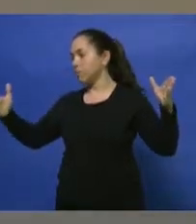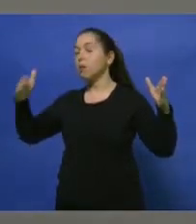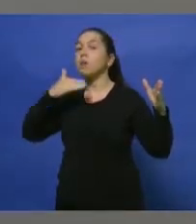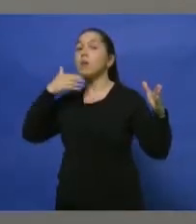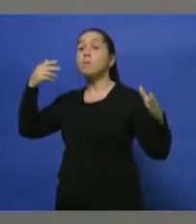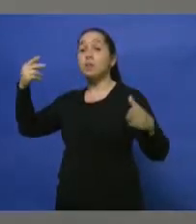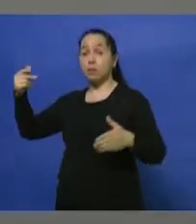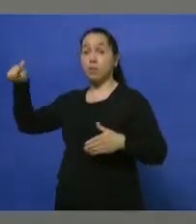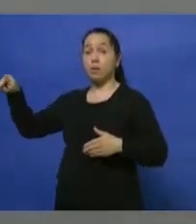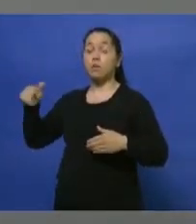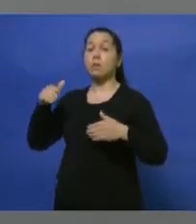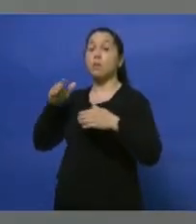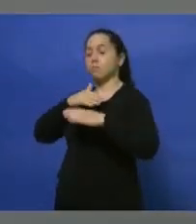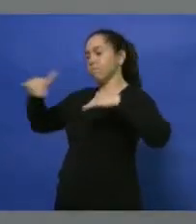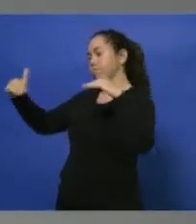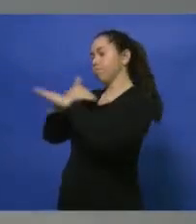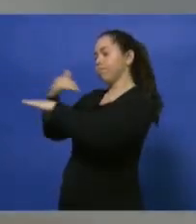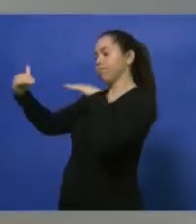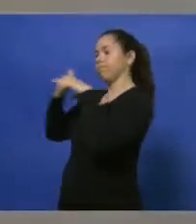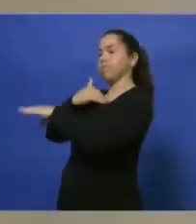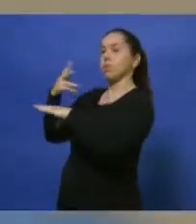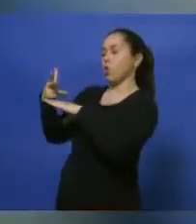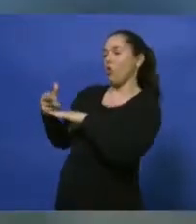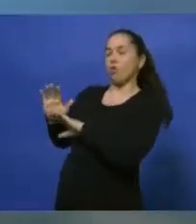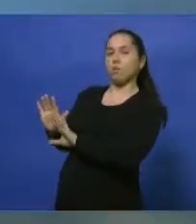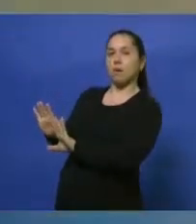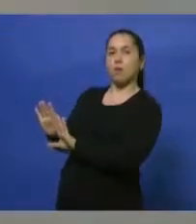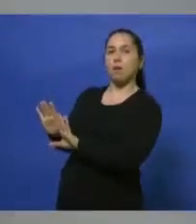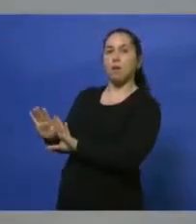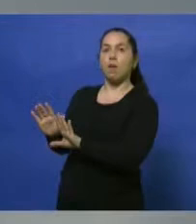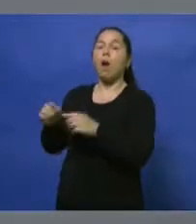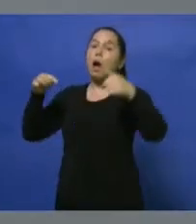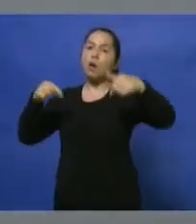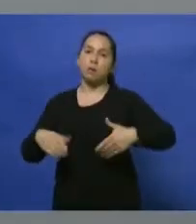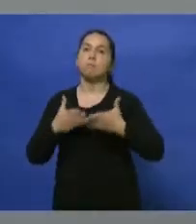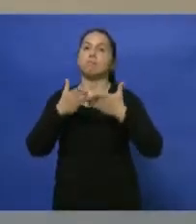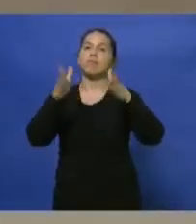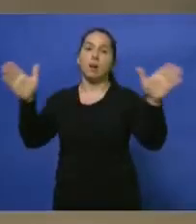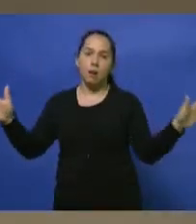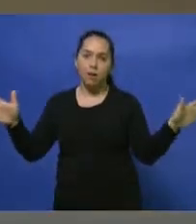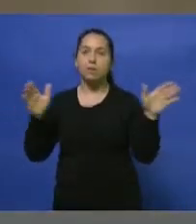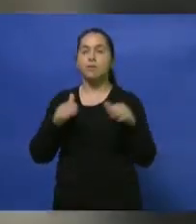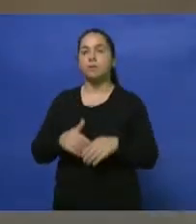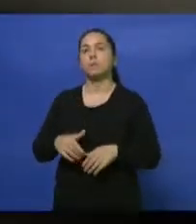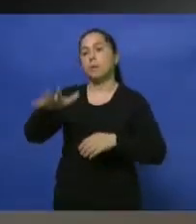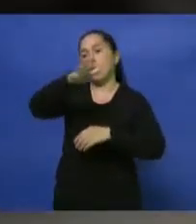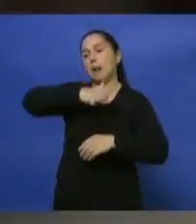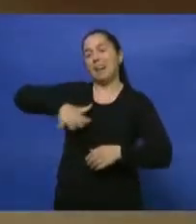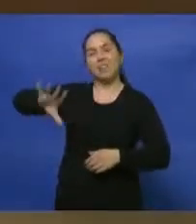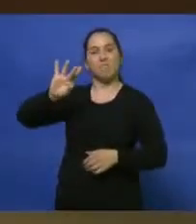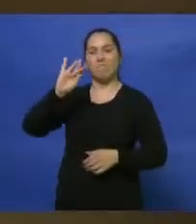la visibilización. A esta hora, nos dicen desde Caminera, está todo habilitado. En la región lo más complicado se dio, como bien